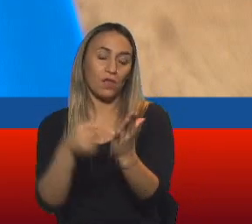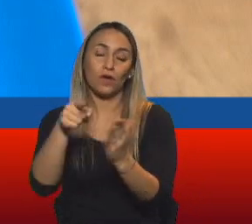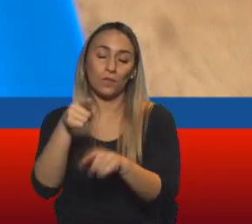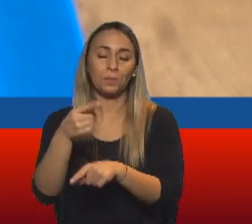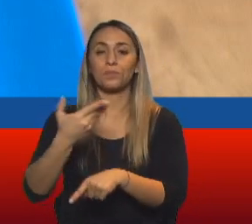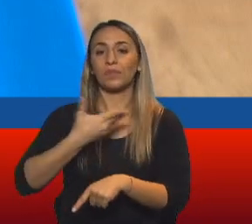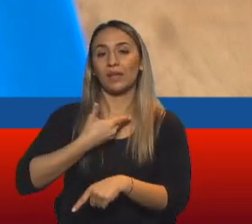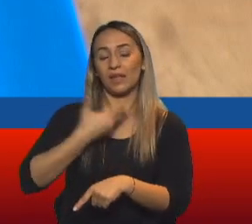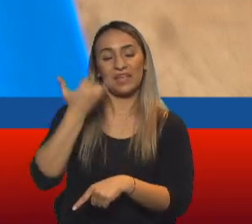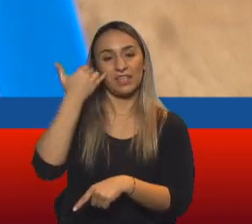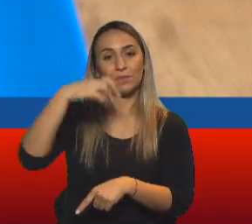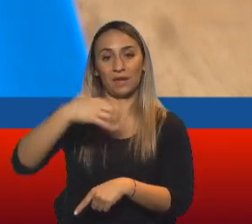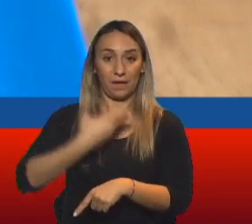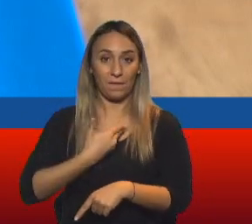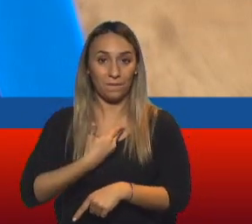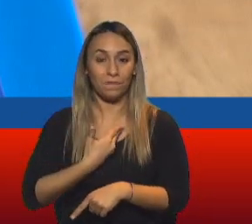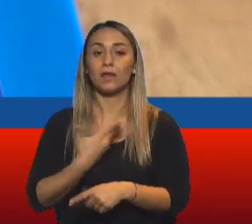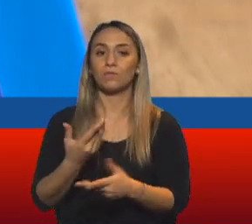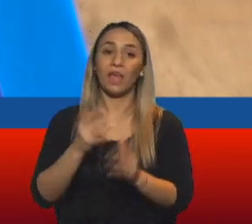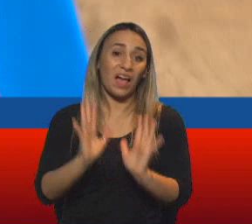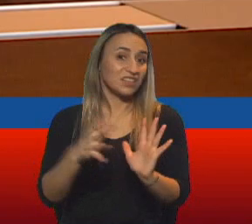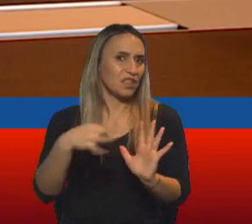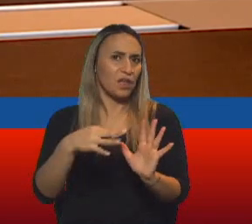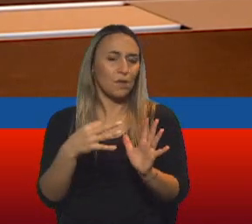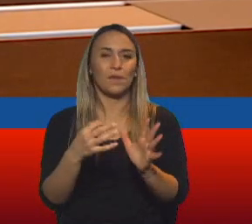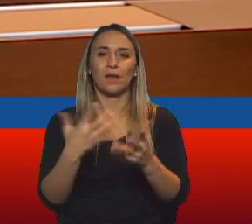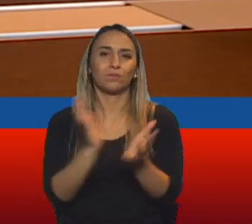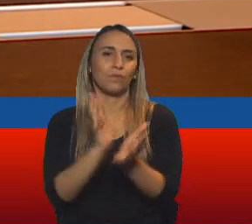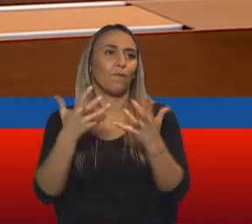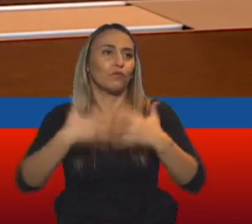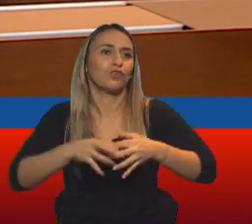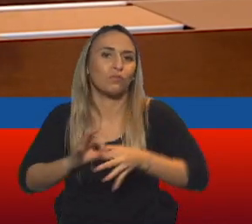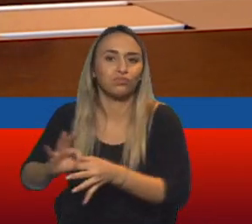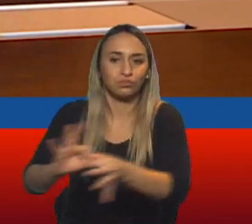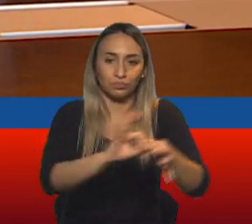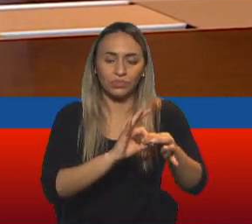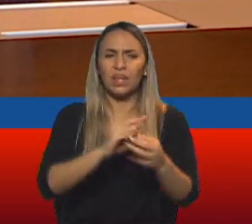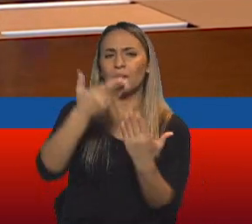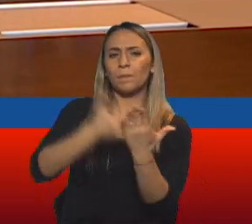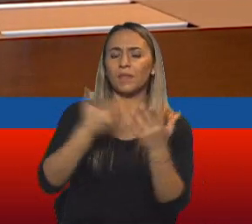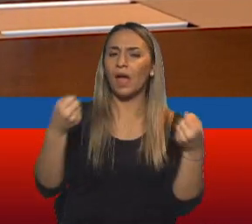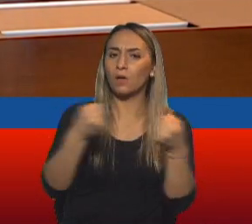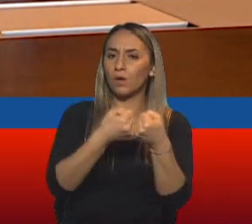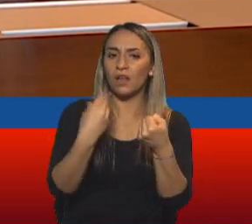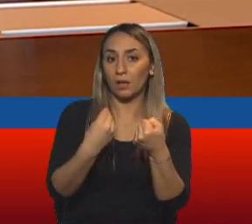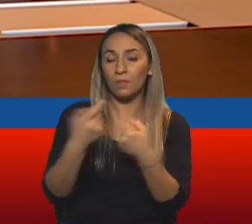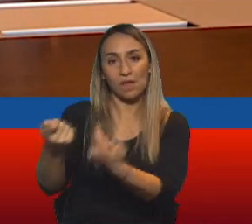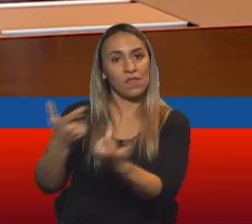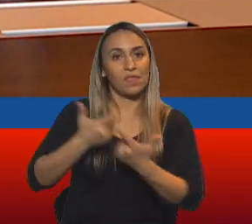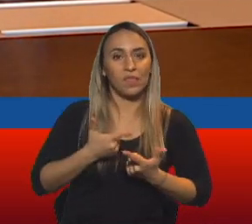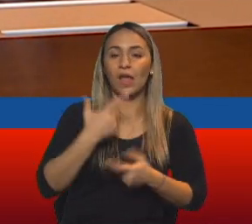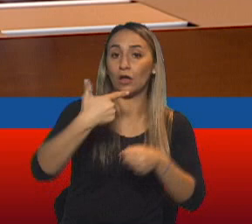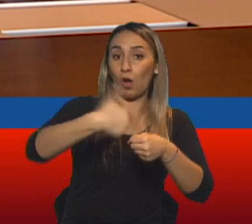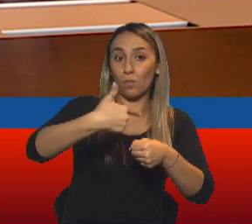participación estatal, porque creemos que así debe funcionar. Y este convenio tiene que ver con el suministro de combustible que en